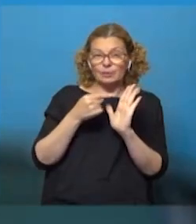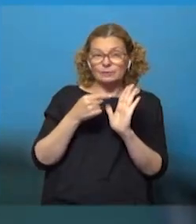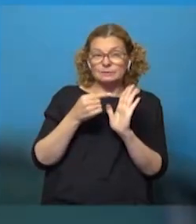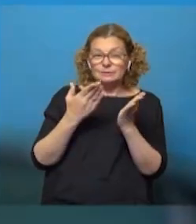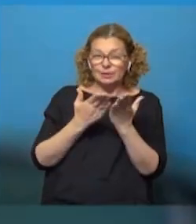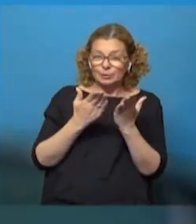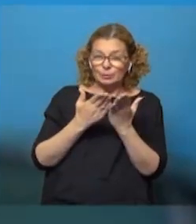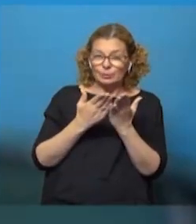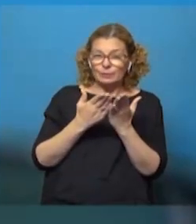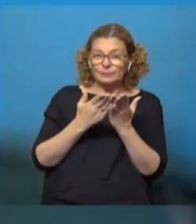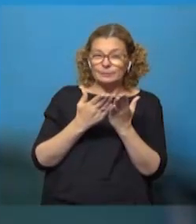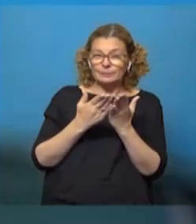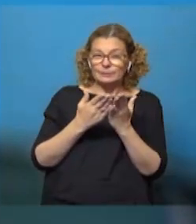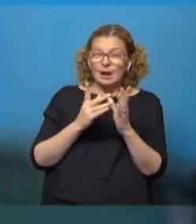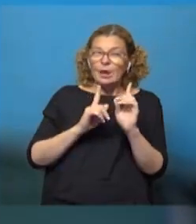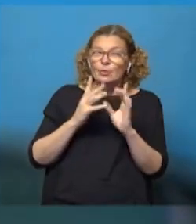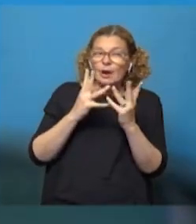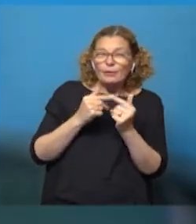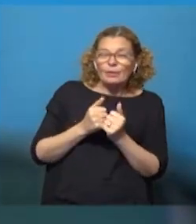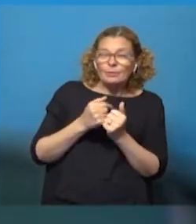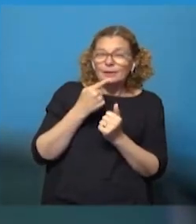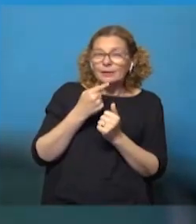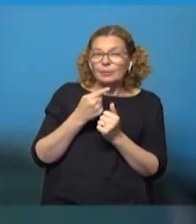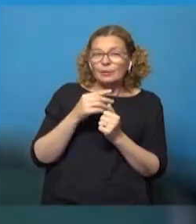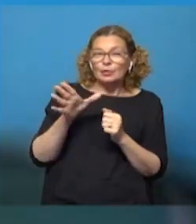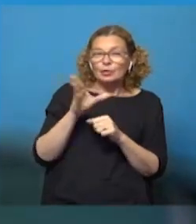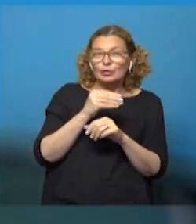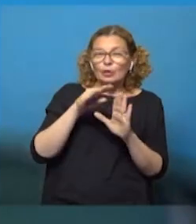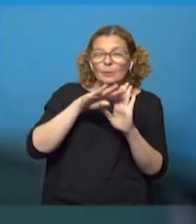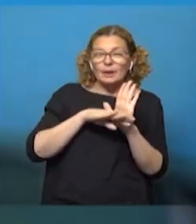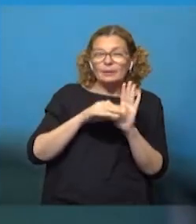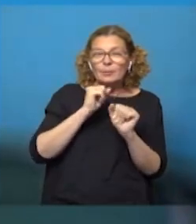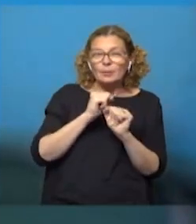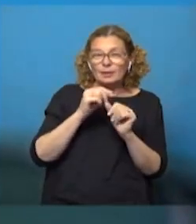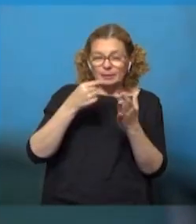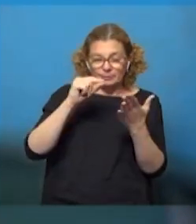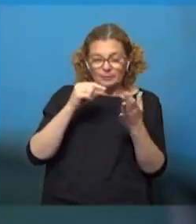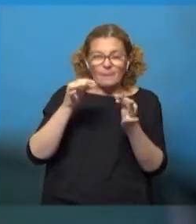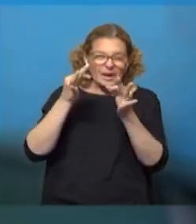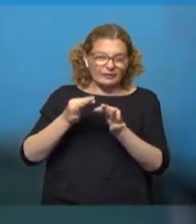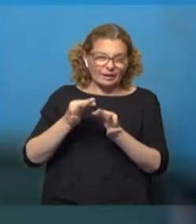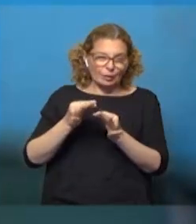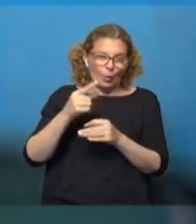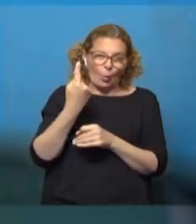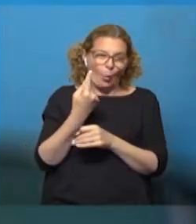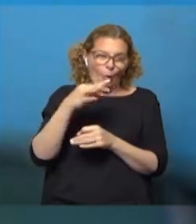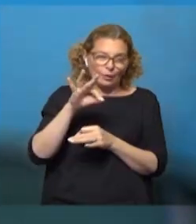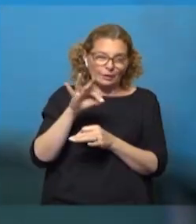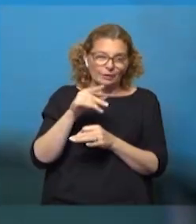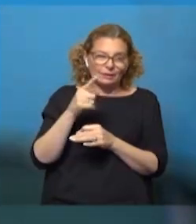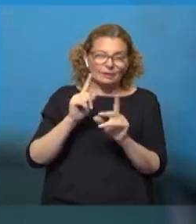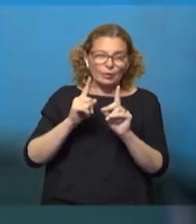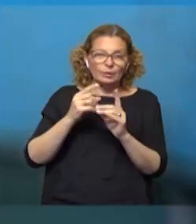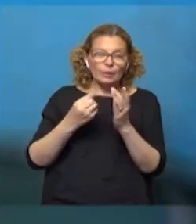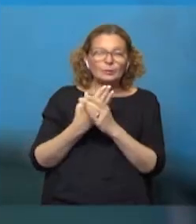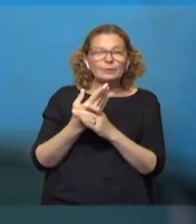estudios que en cierta medida digamos claro todos los planes son corregibles no no existe el plan perfecto pero ese tuvo algo tenía algunas